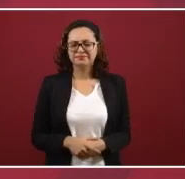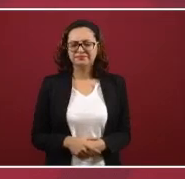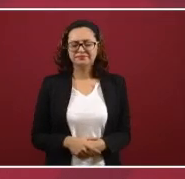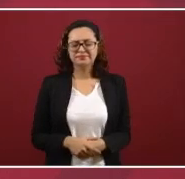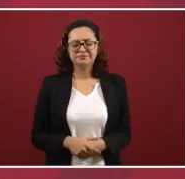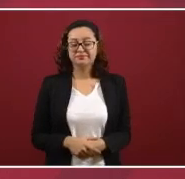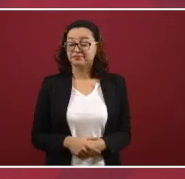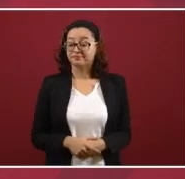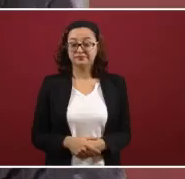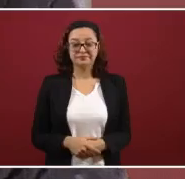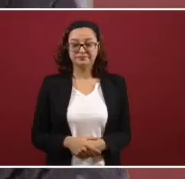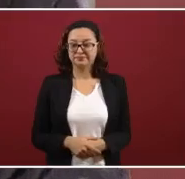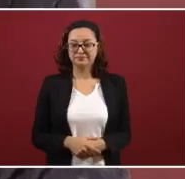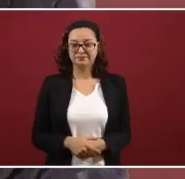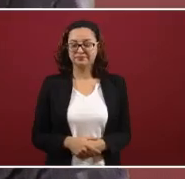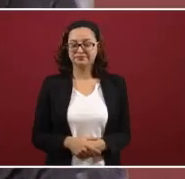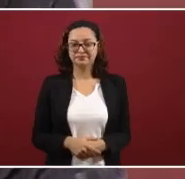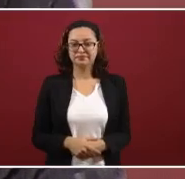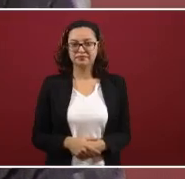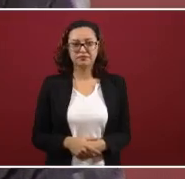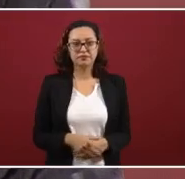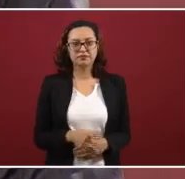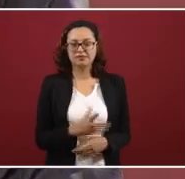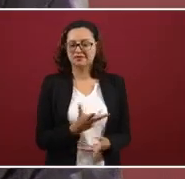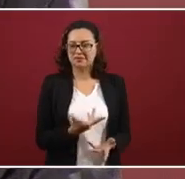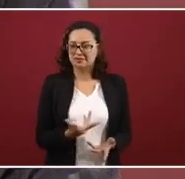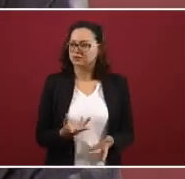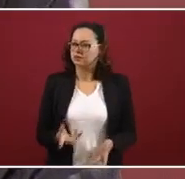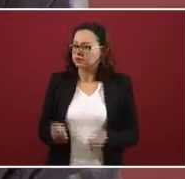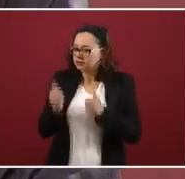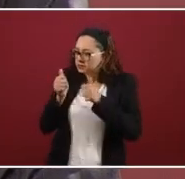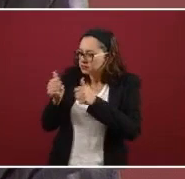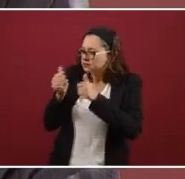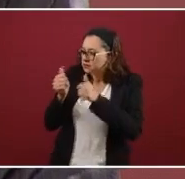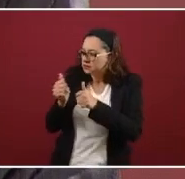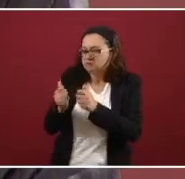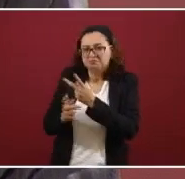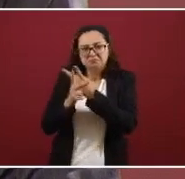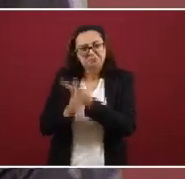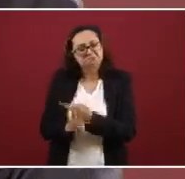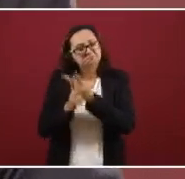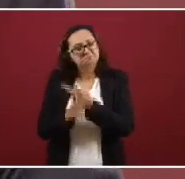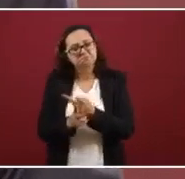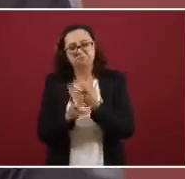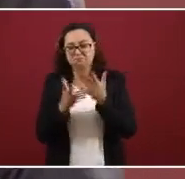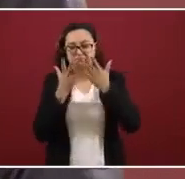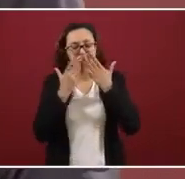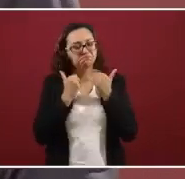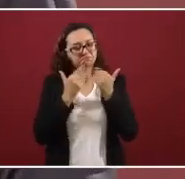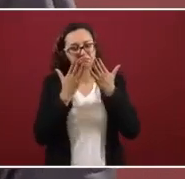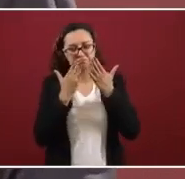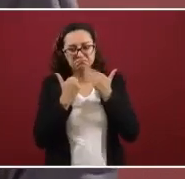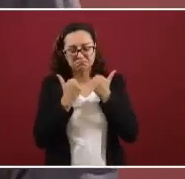No tienen la paciencia para escuchar a la gente. Pero bueno,